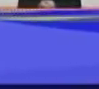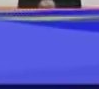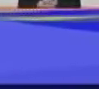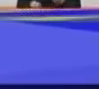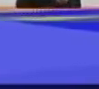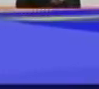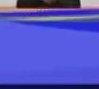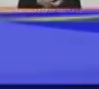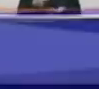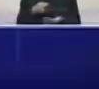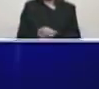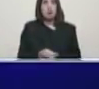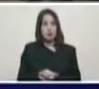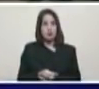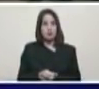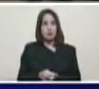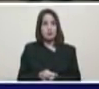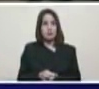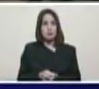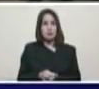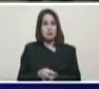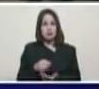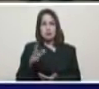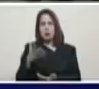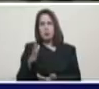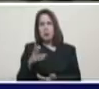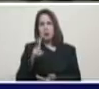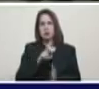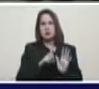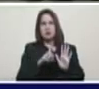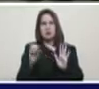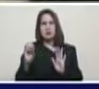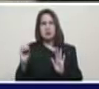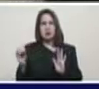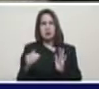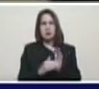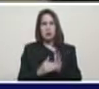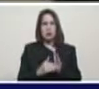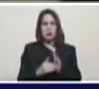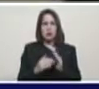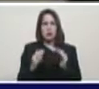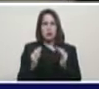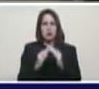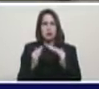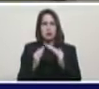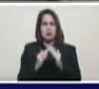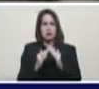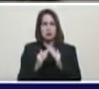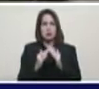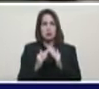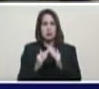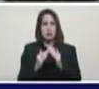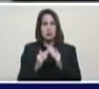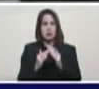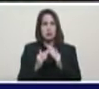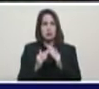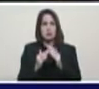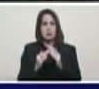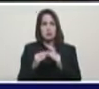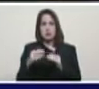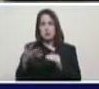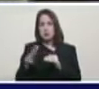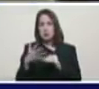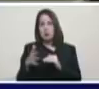costo aproximado de 600,000 bolívares las viviendas de la gran misión vivienda Venezuela